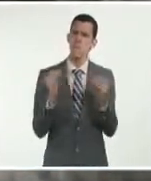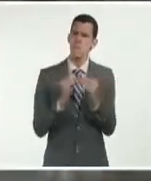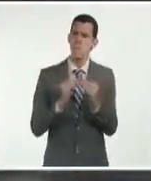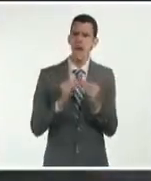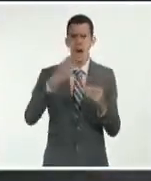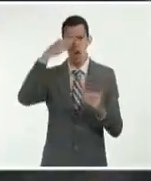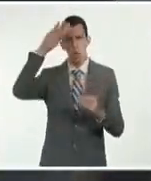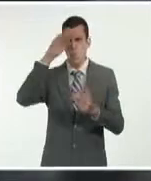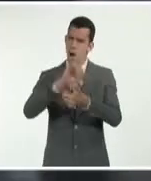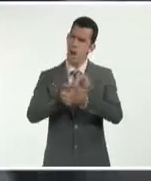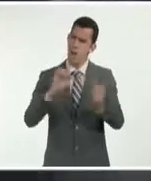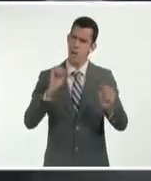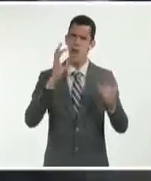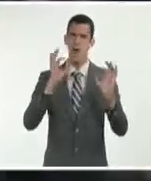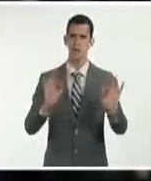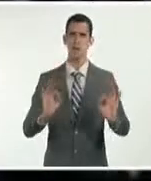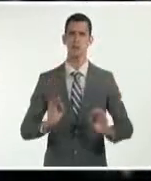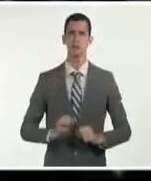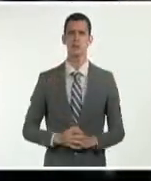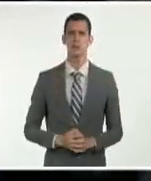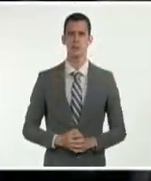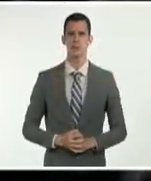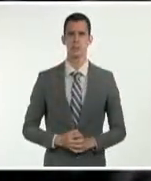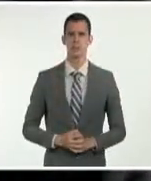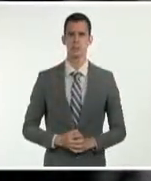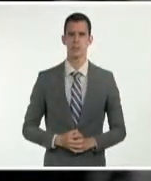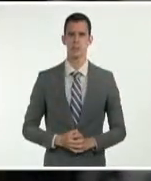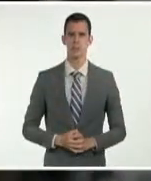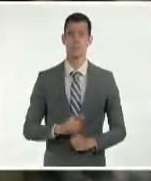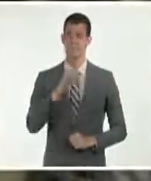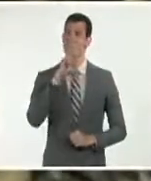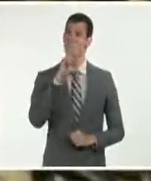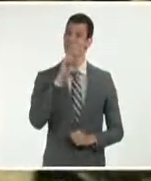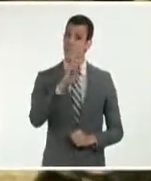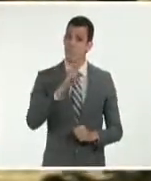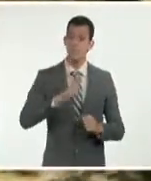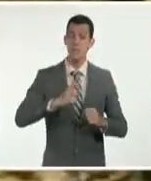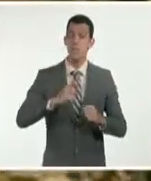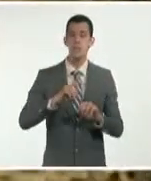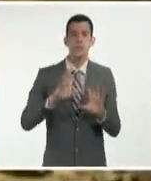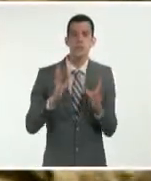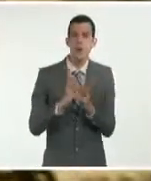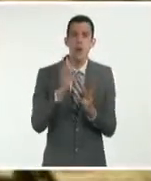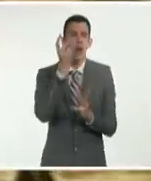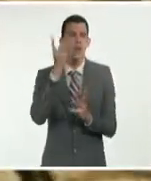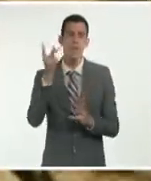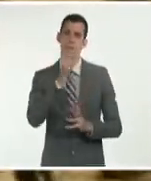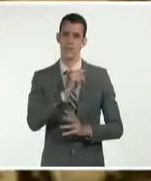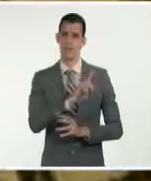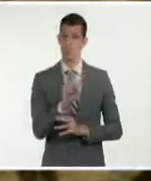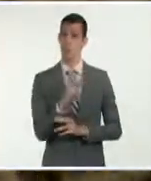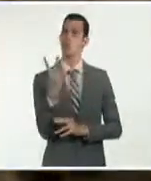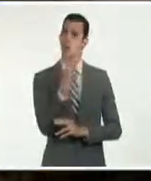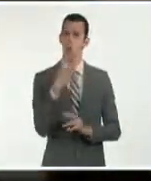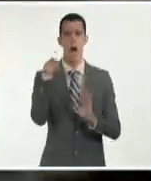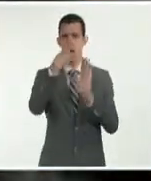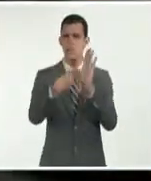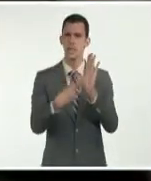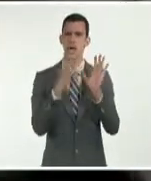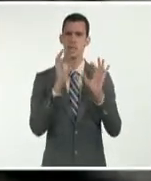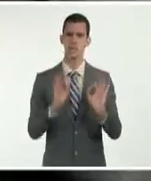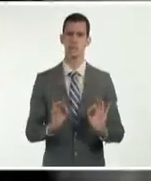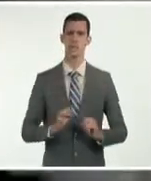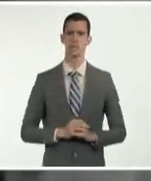guerra. Se sobrepusieron a todos los momentos difíciles y en sus vidas de guerreros no existió la